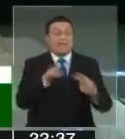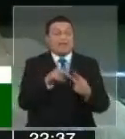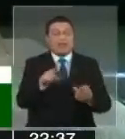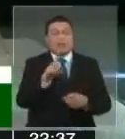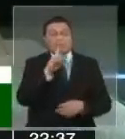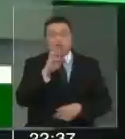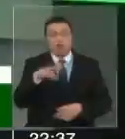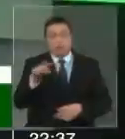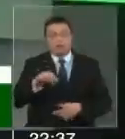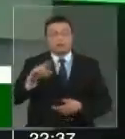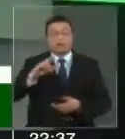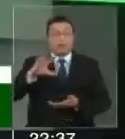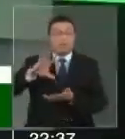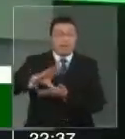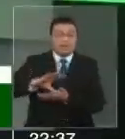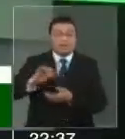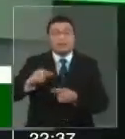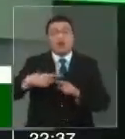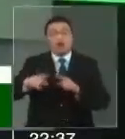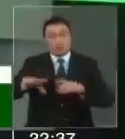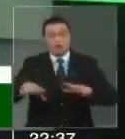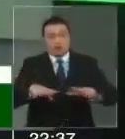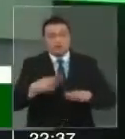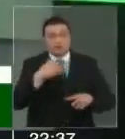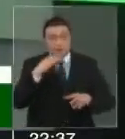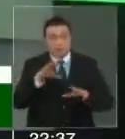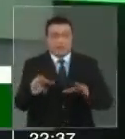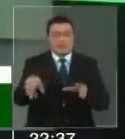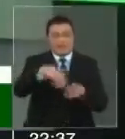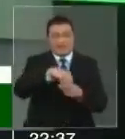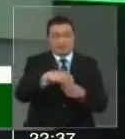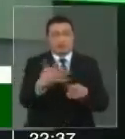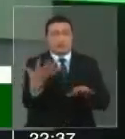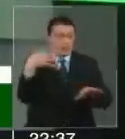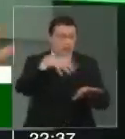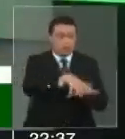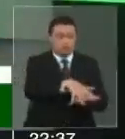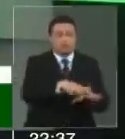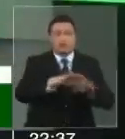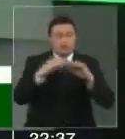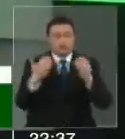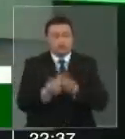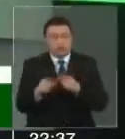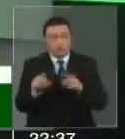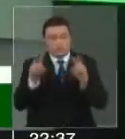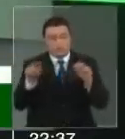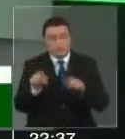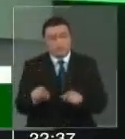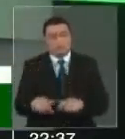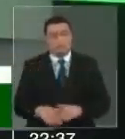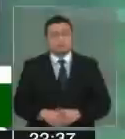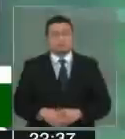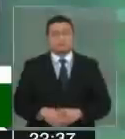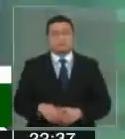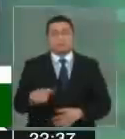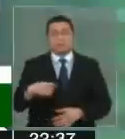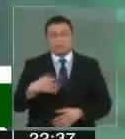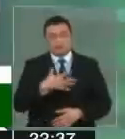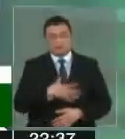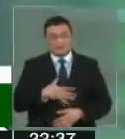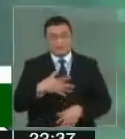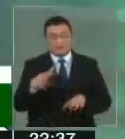que ver con el país, tiene que ver con muchas cosas. O sea, la integración, la inclusión tiene que ver con muchos ámbitos. Yo siento